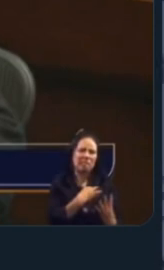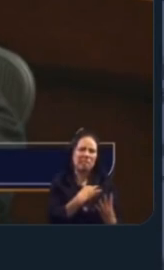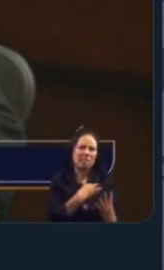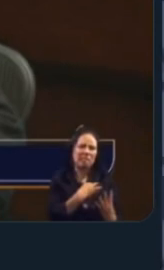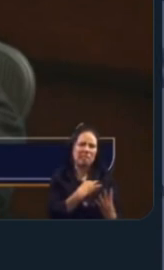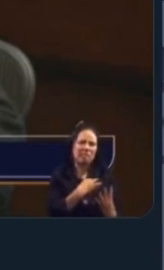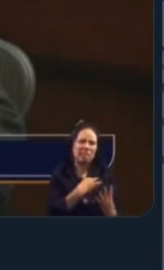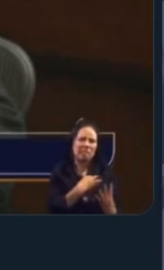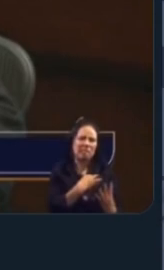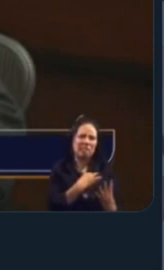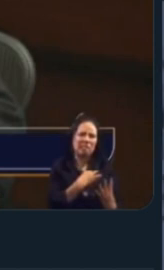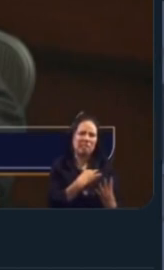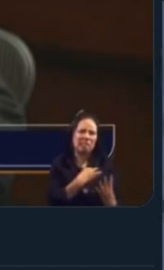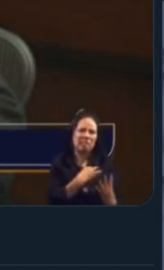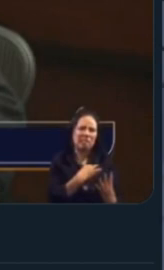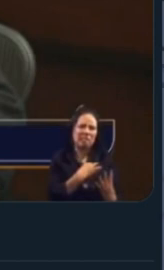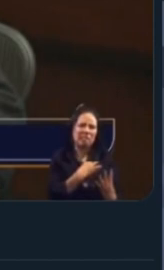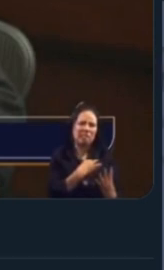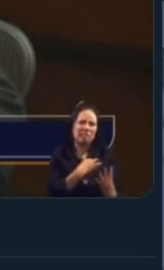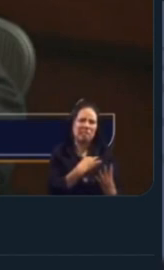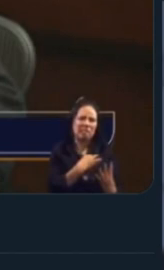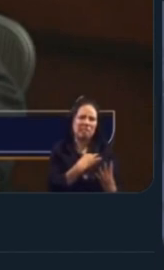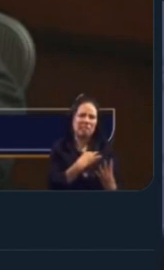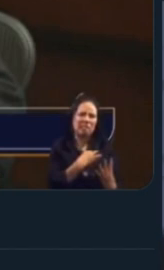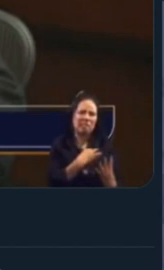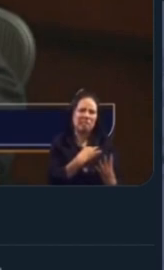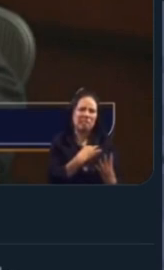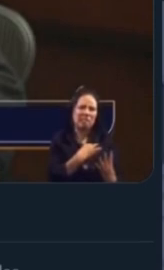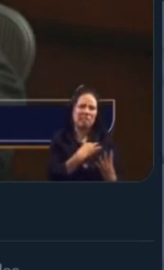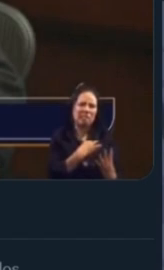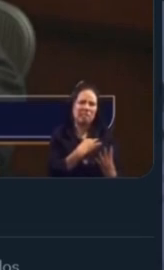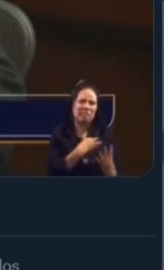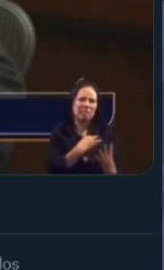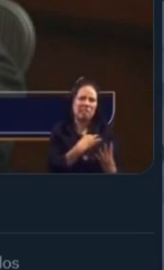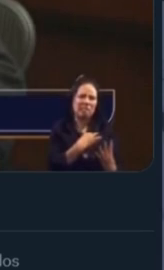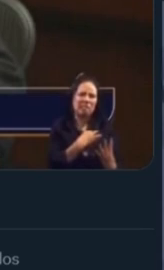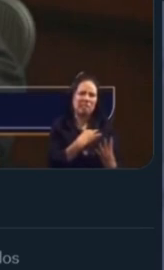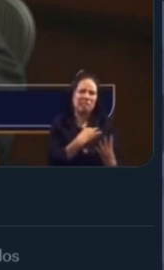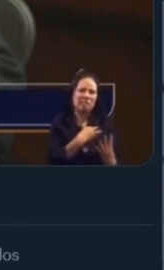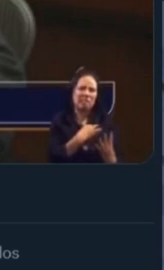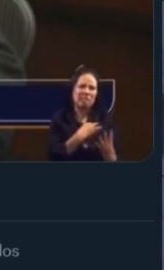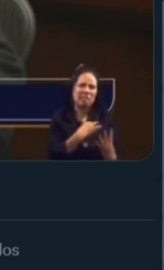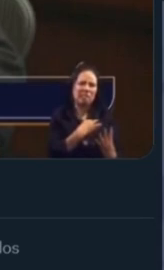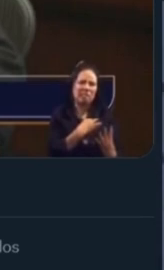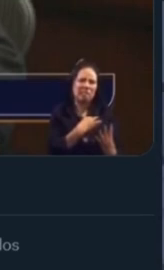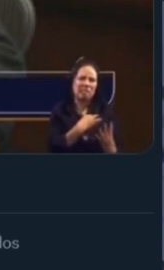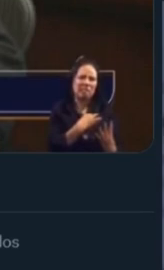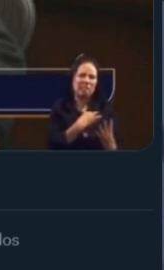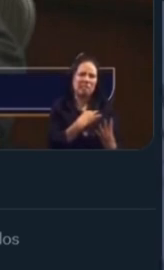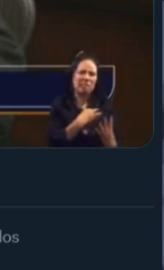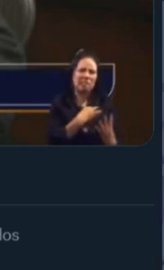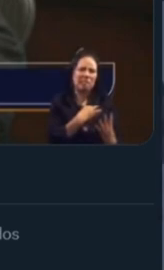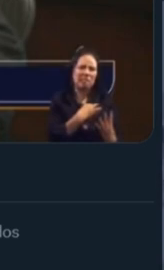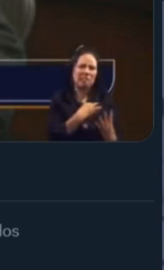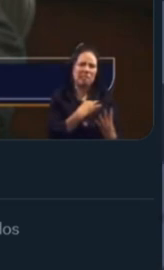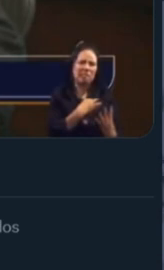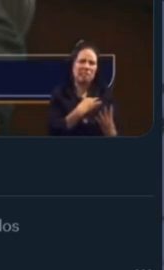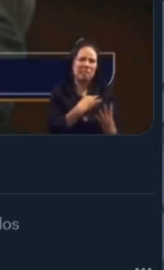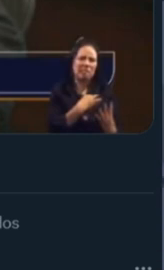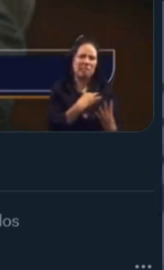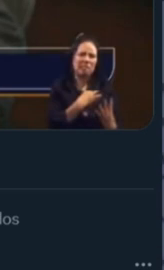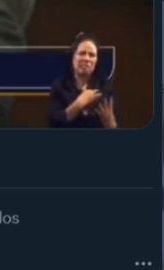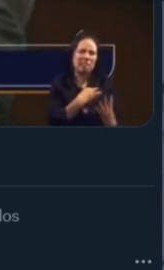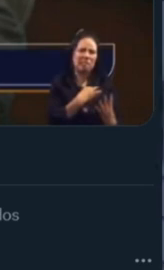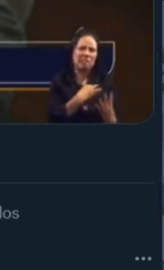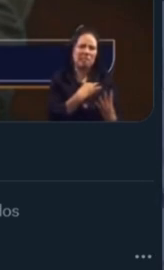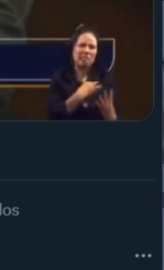sino que adicionalmente ponen en riesgo la libertad de expresión Y nuevamente profundizan la incertidumbre que